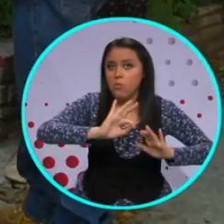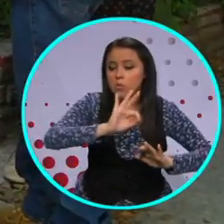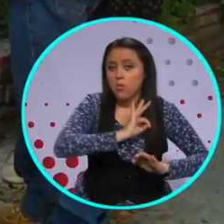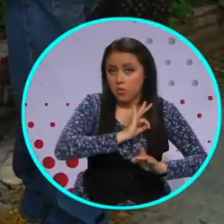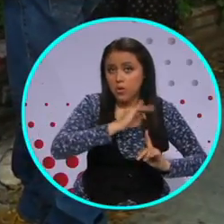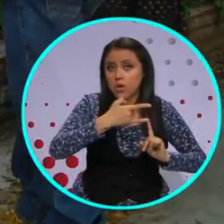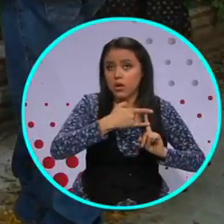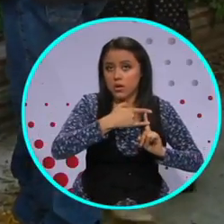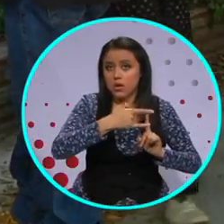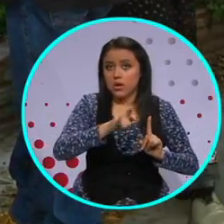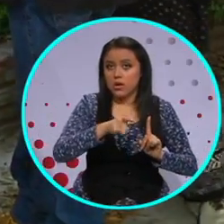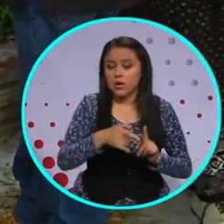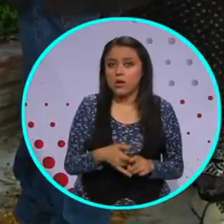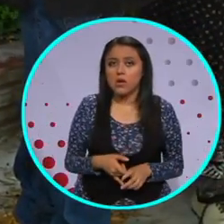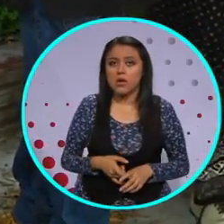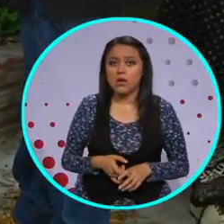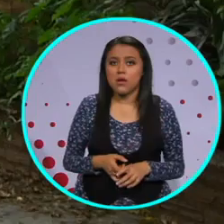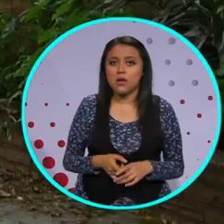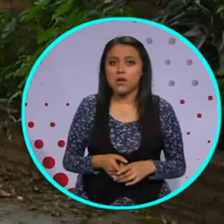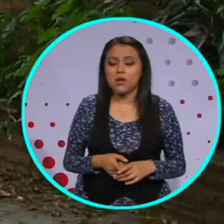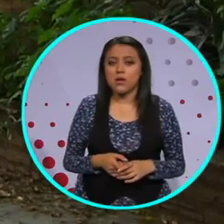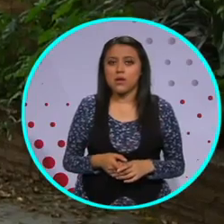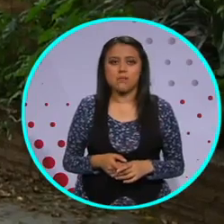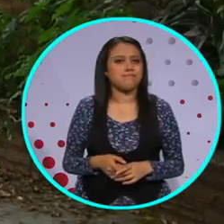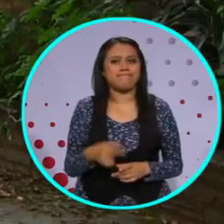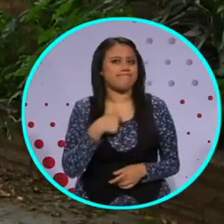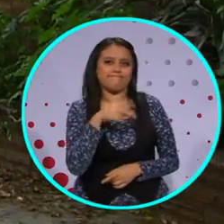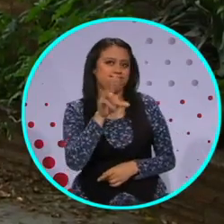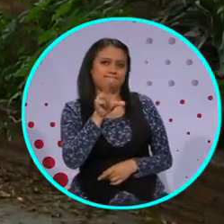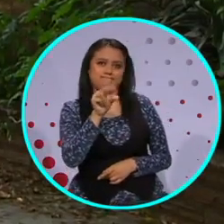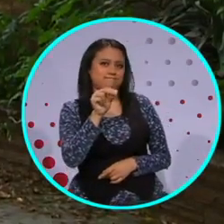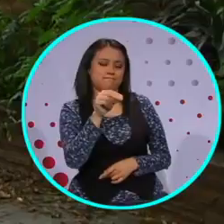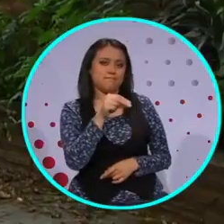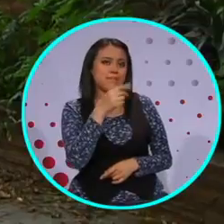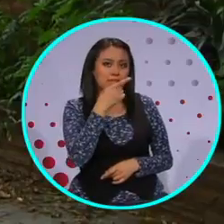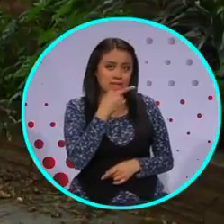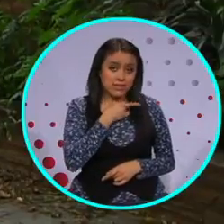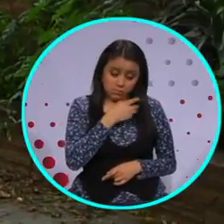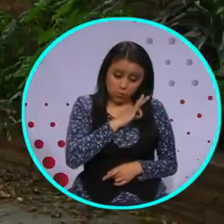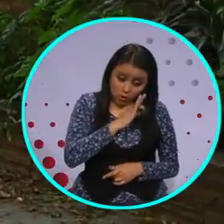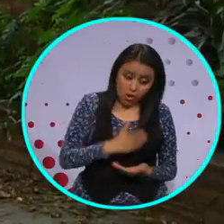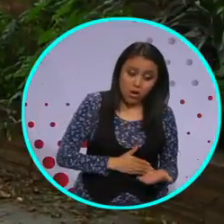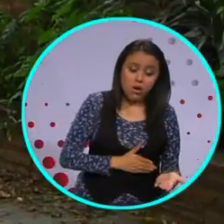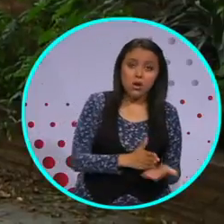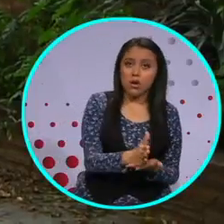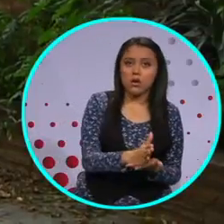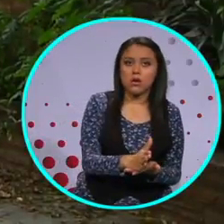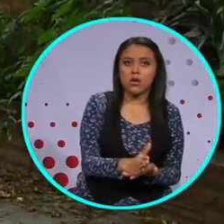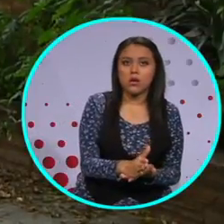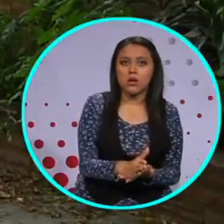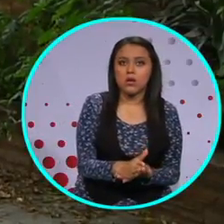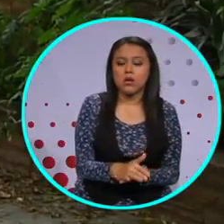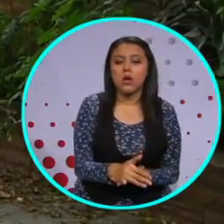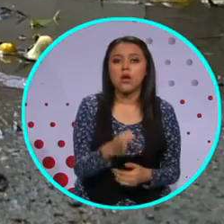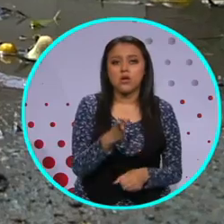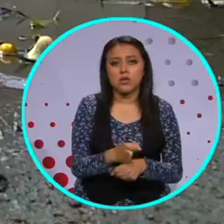abierta pero no insistía por más excusas que yo le daba